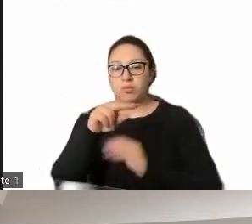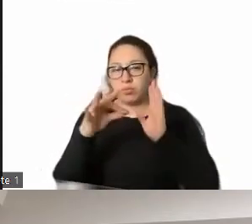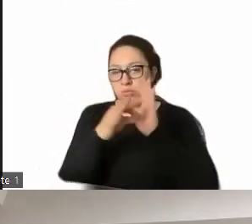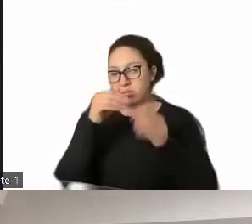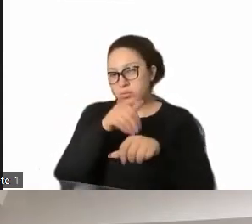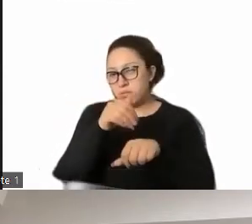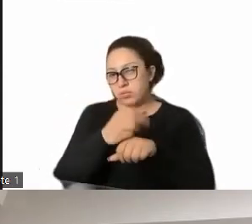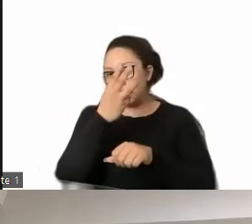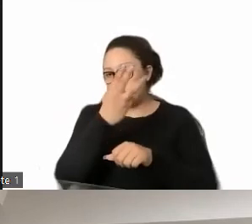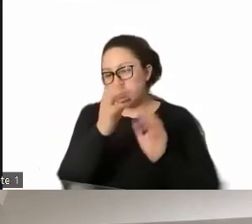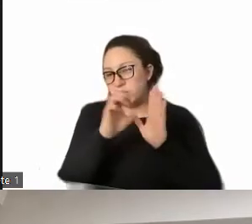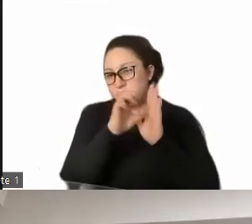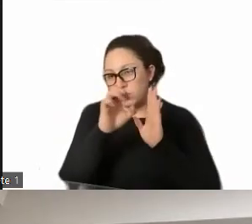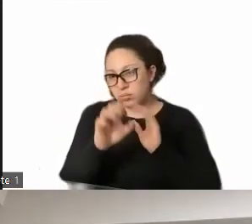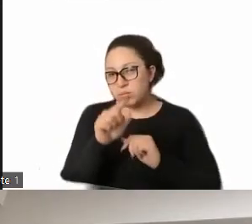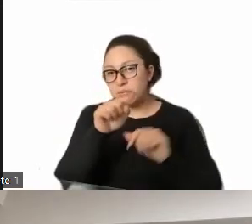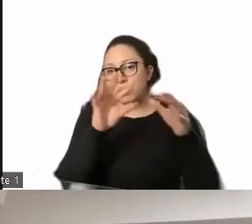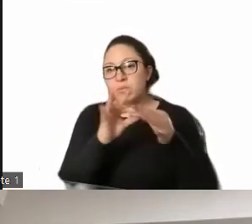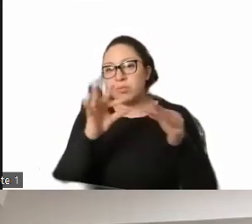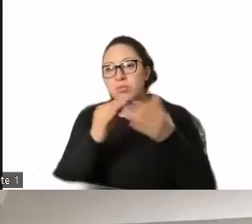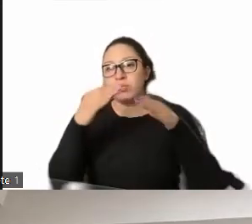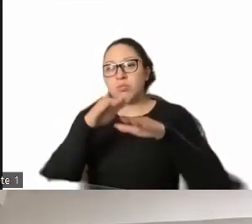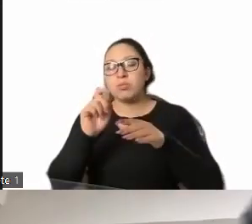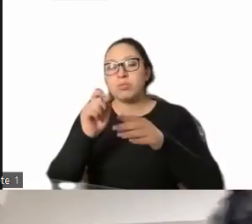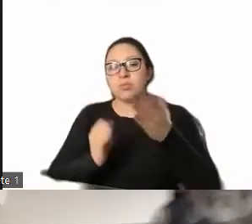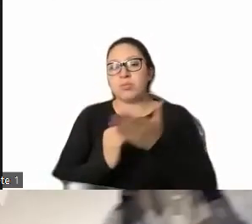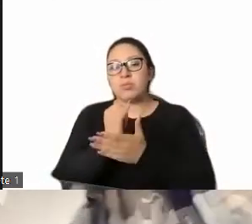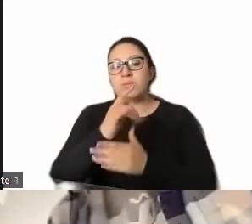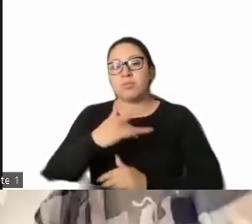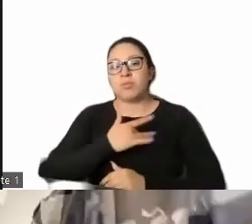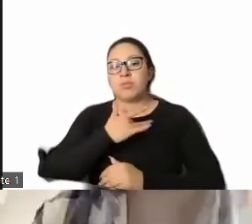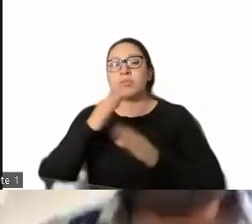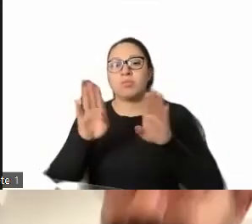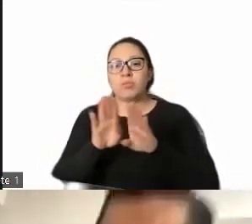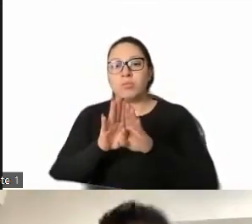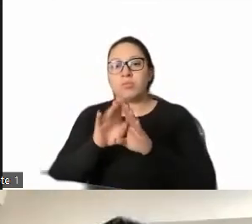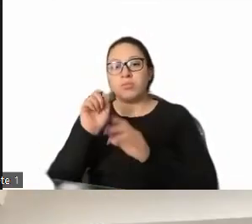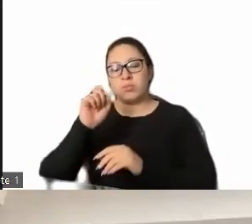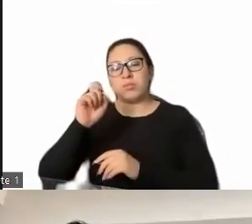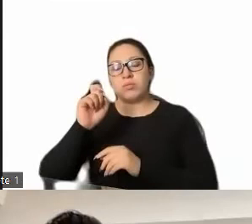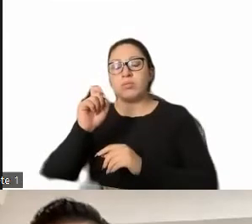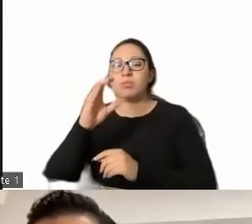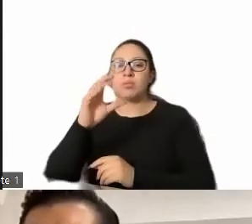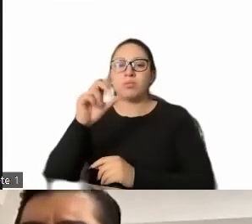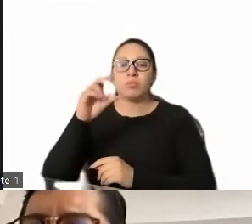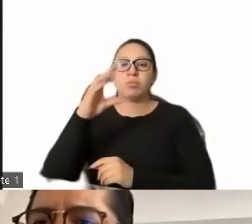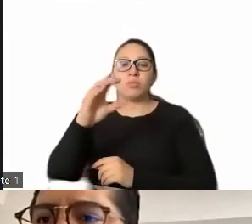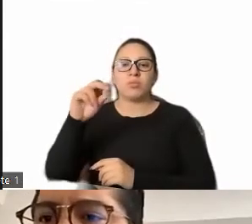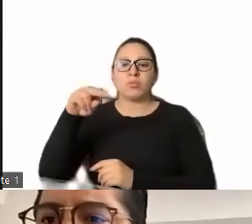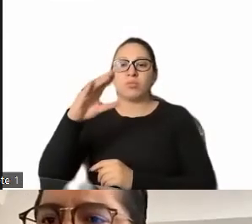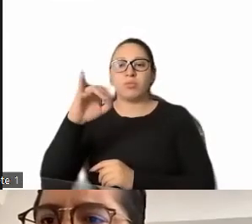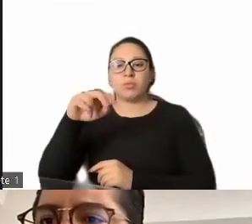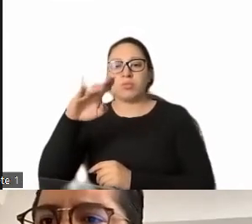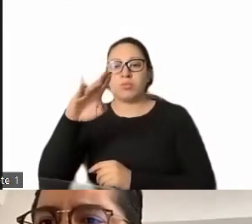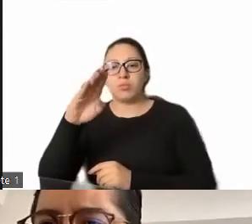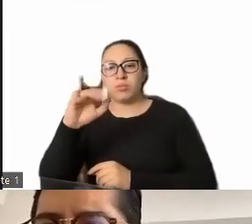3, que habla sobre la objeción de conciencia, ya en su momento digo, lo que establece la norma